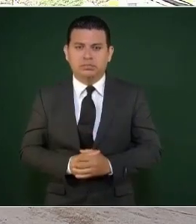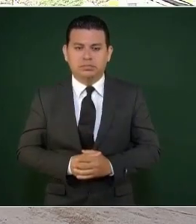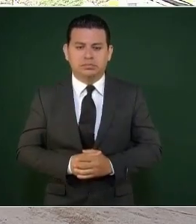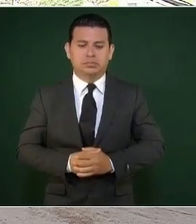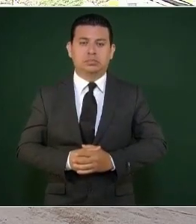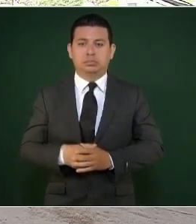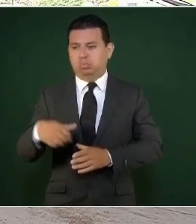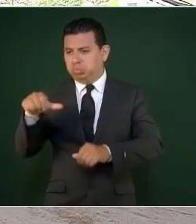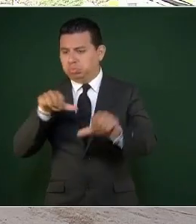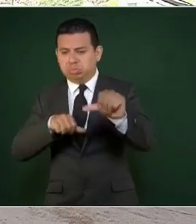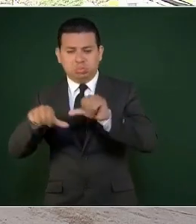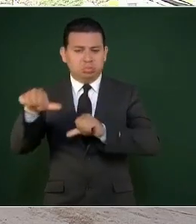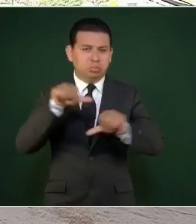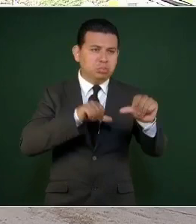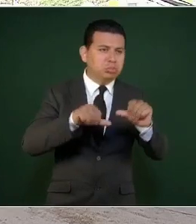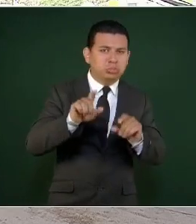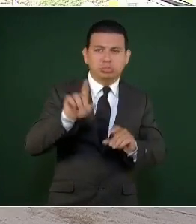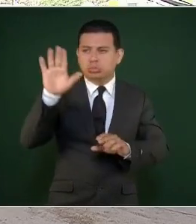alternamos